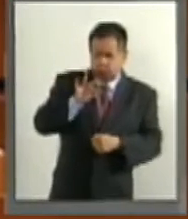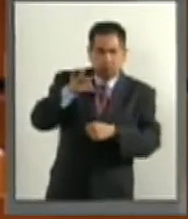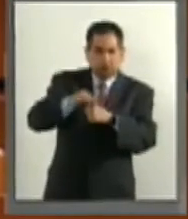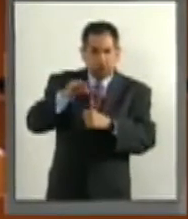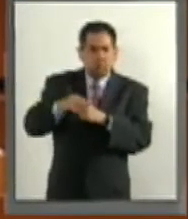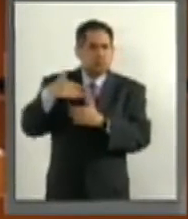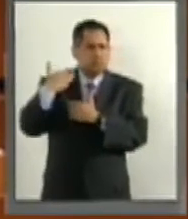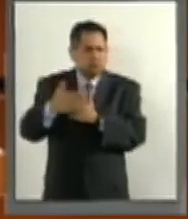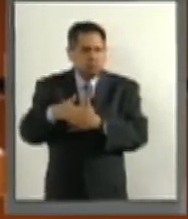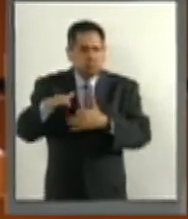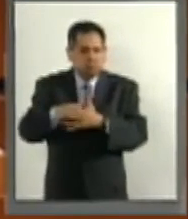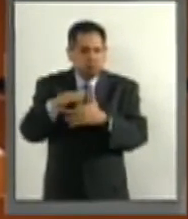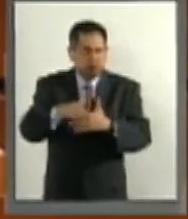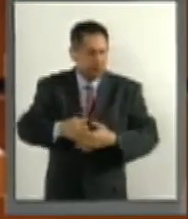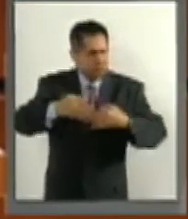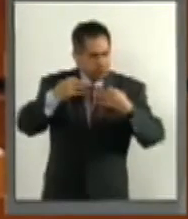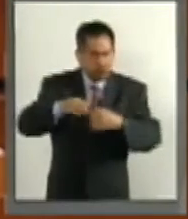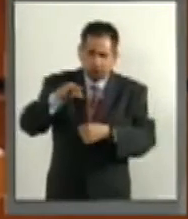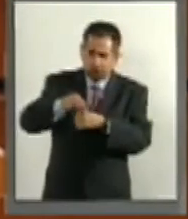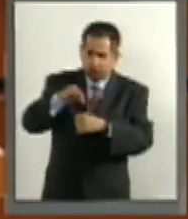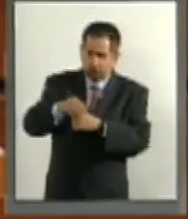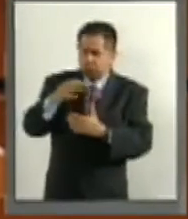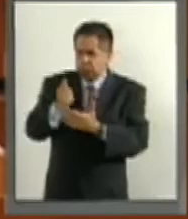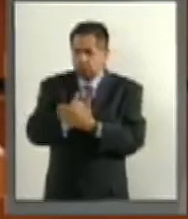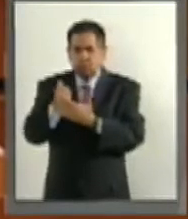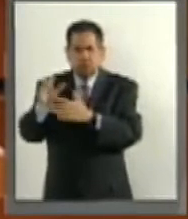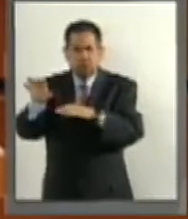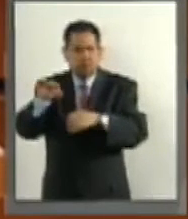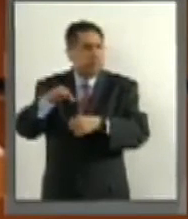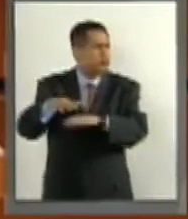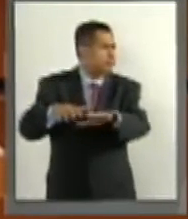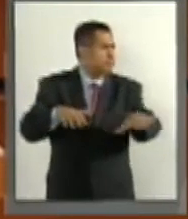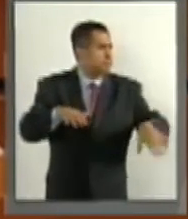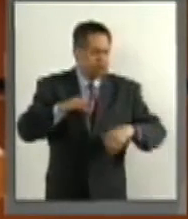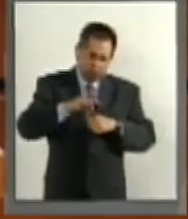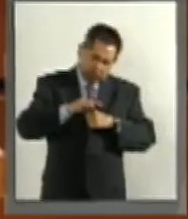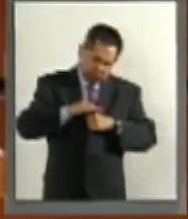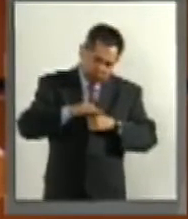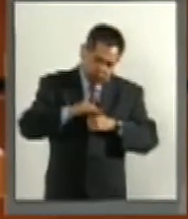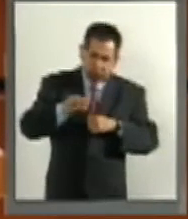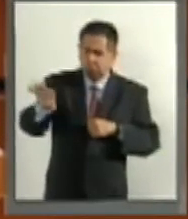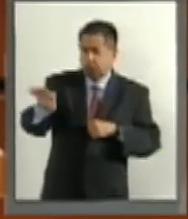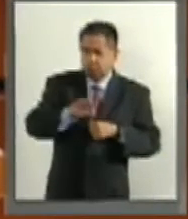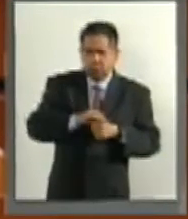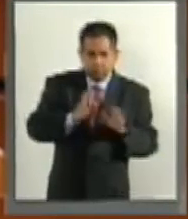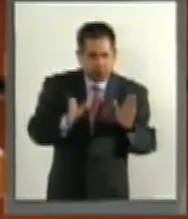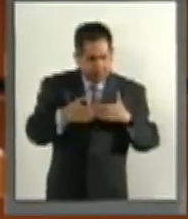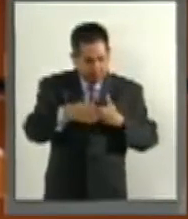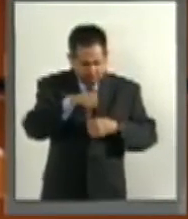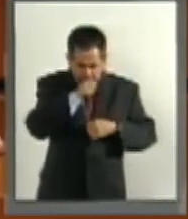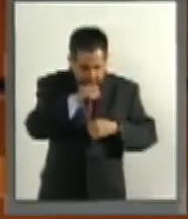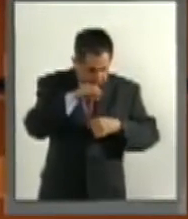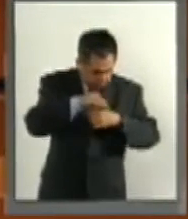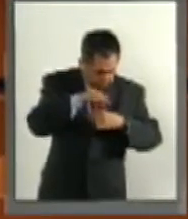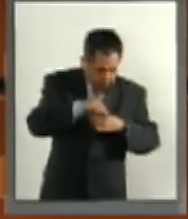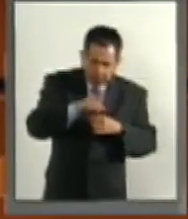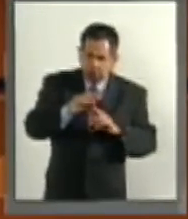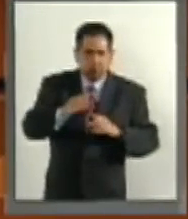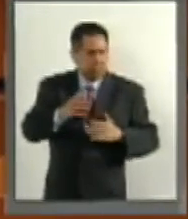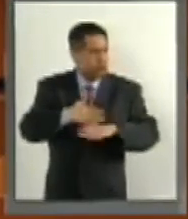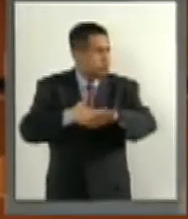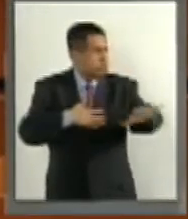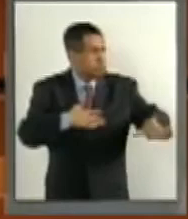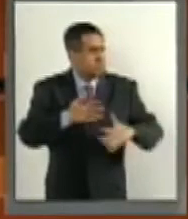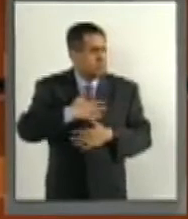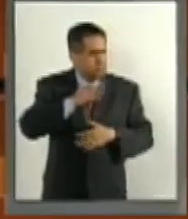periódicas, auténticas, realizadas por sufragio universal e igual y por voto secreto que garantice la libre expresión